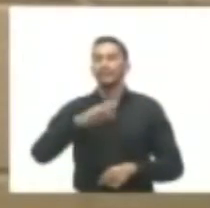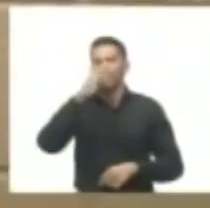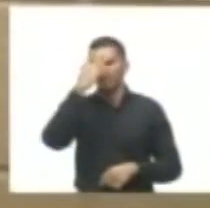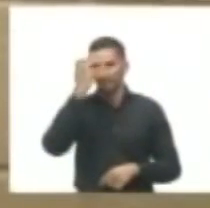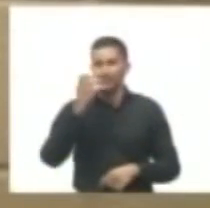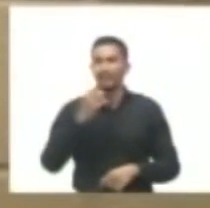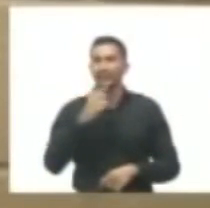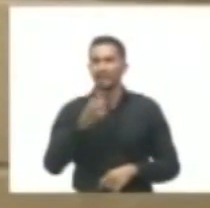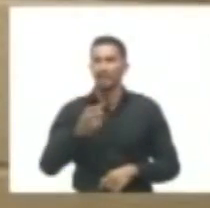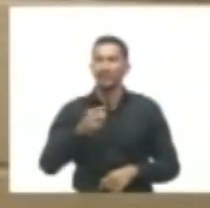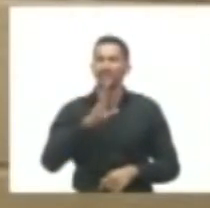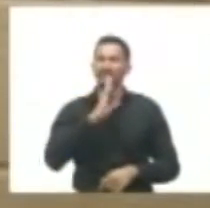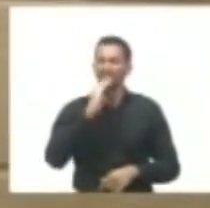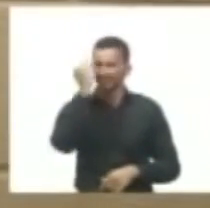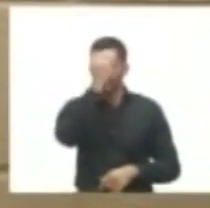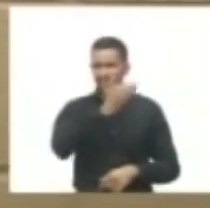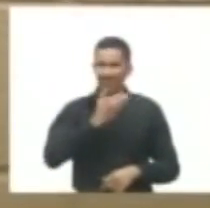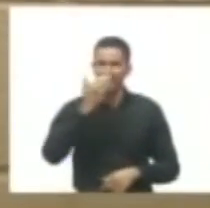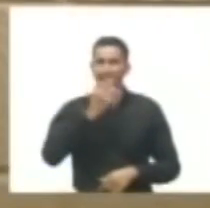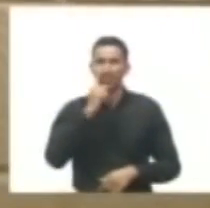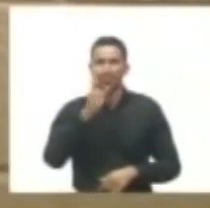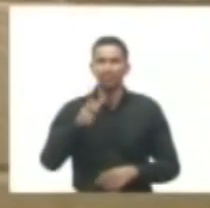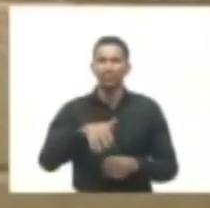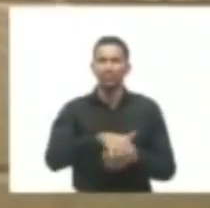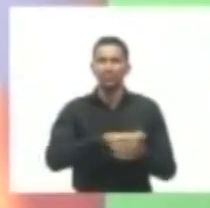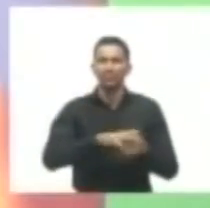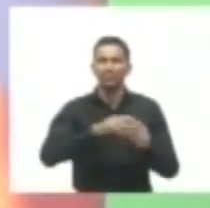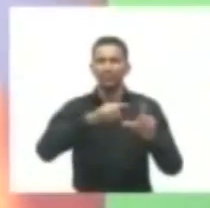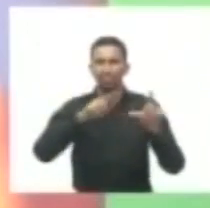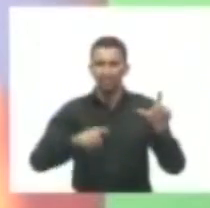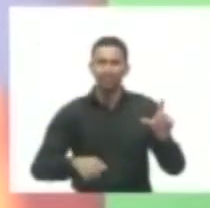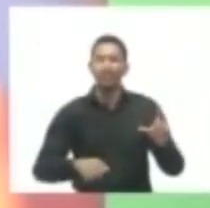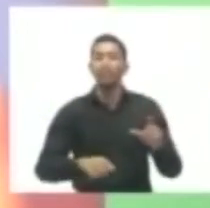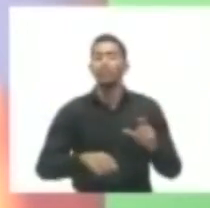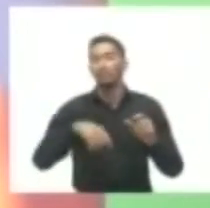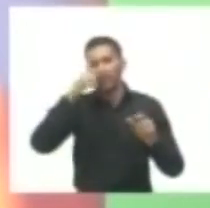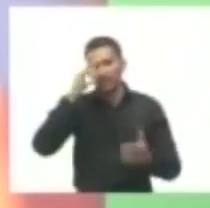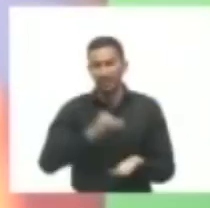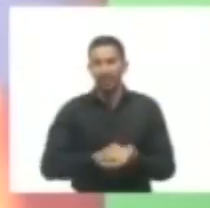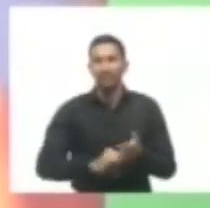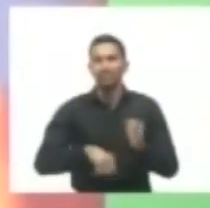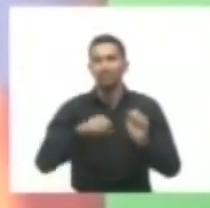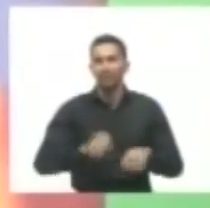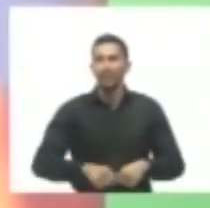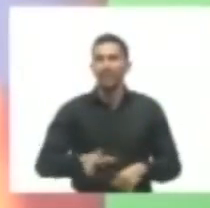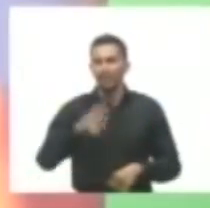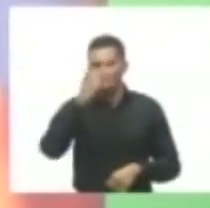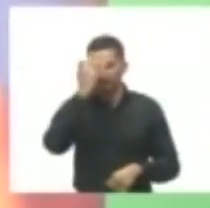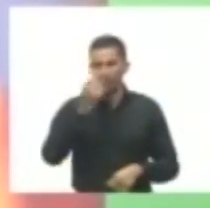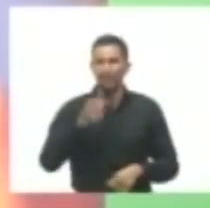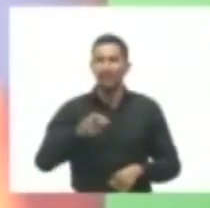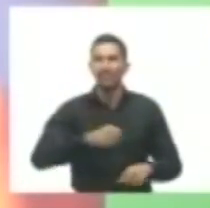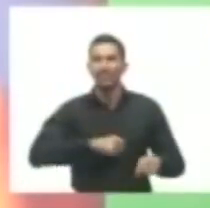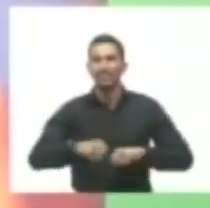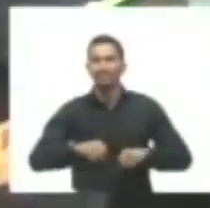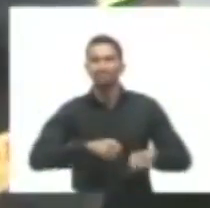analista Luis Carlos Miranda, el descenso del alcalde podría continuar, primero, por el desgaste del ejercicio propio de sus actividades,